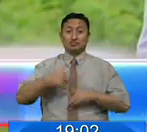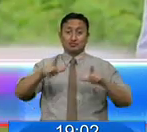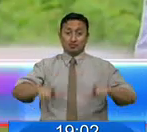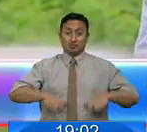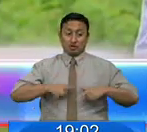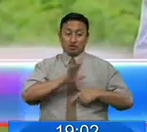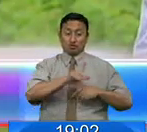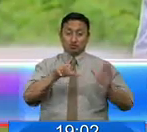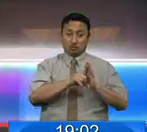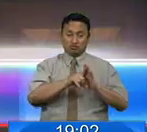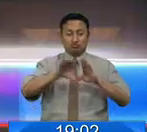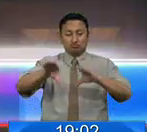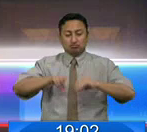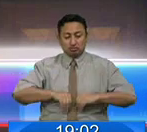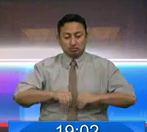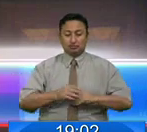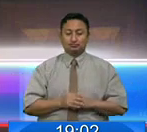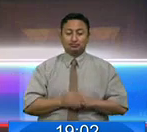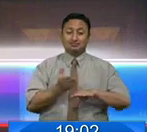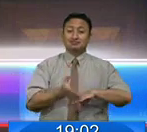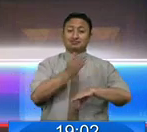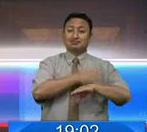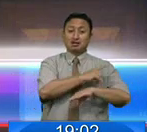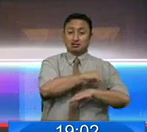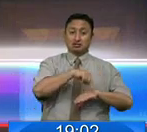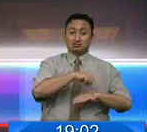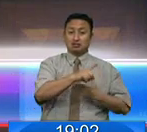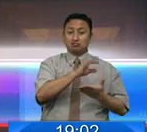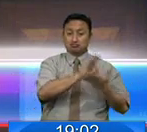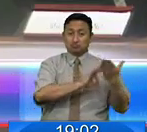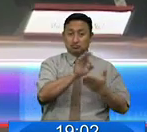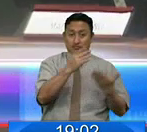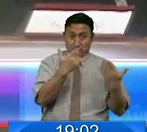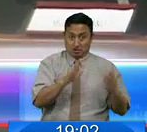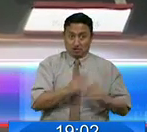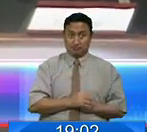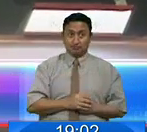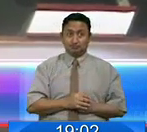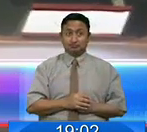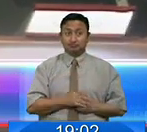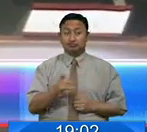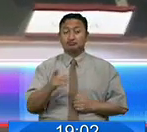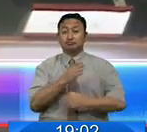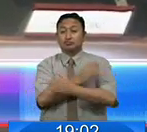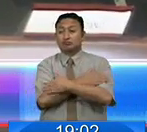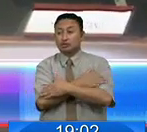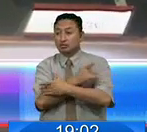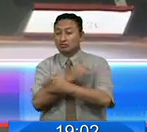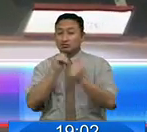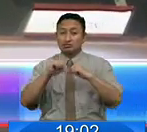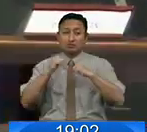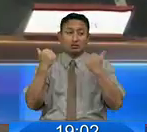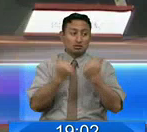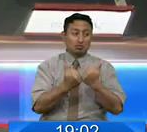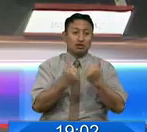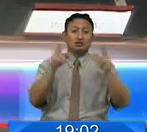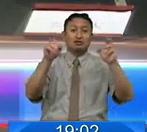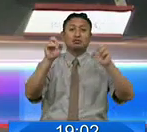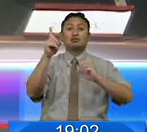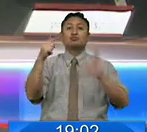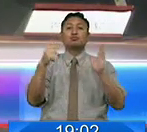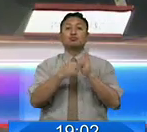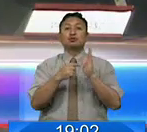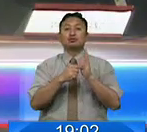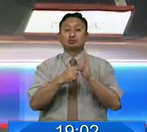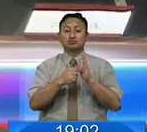la ley derogatoria que ya había sido previamente aprobada por el legislativo y quiero felicitar a la asamblea nacional con respecto a un impuesto